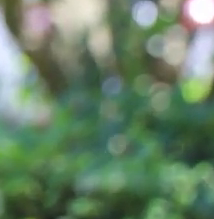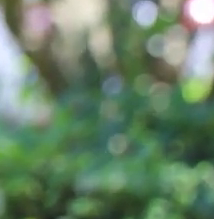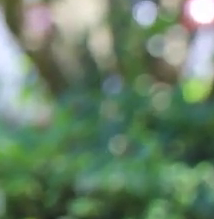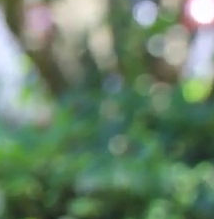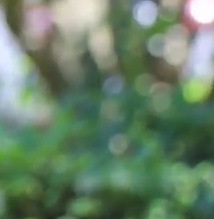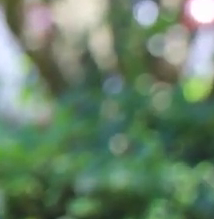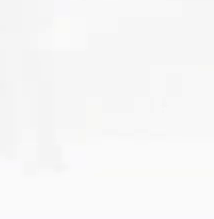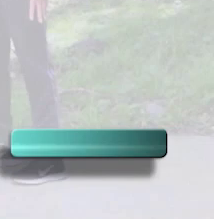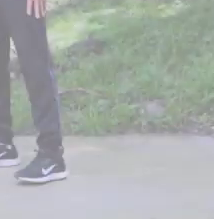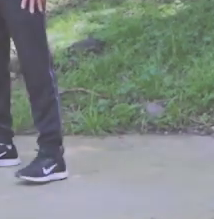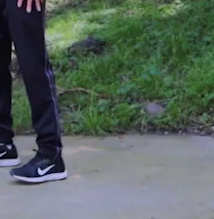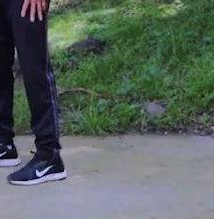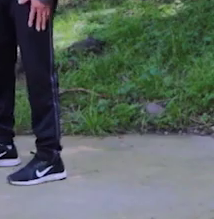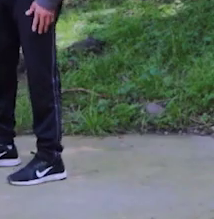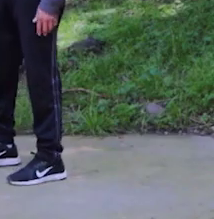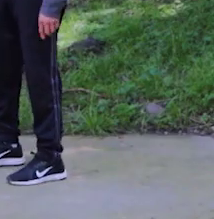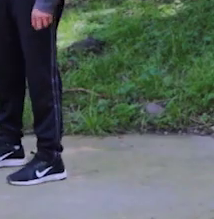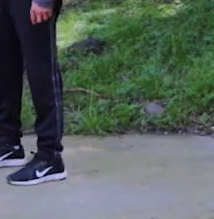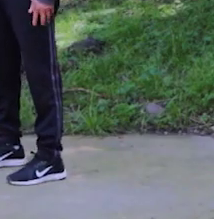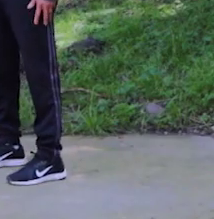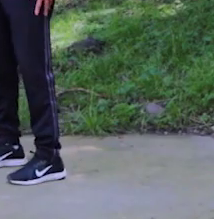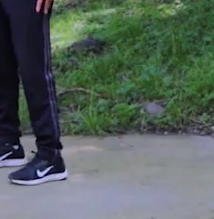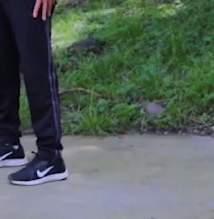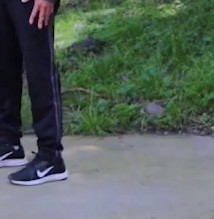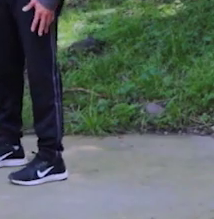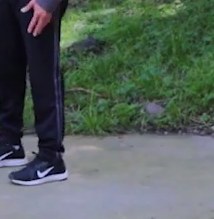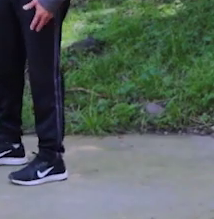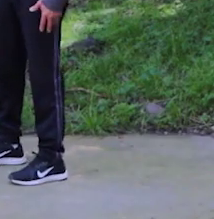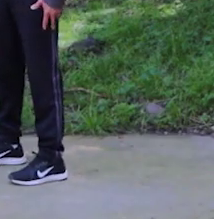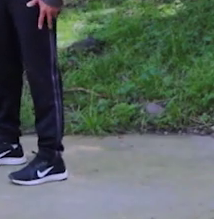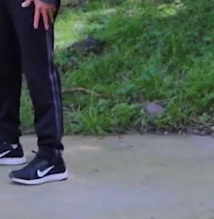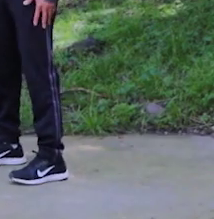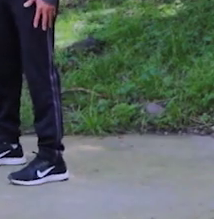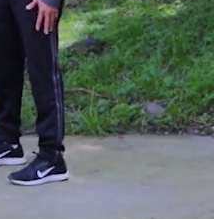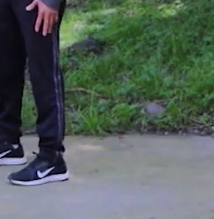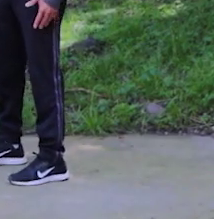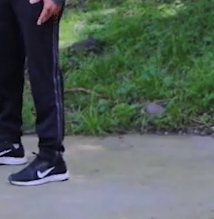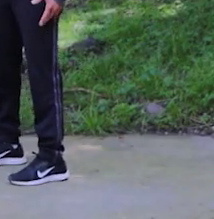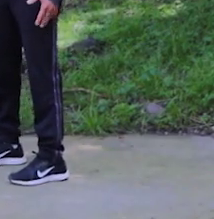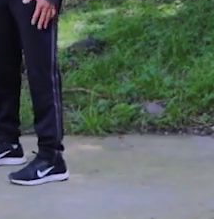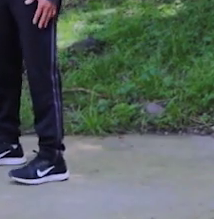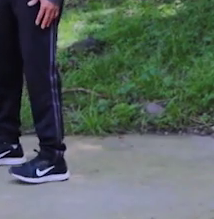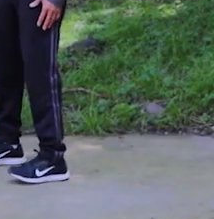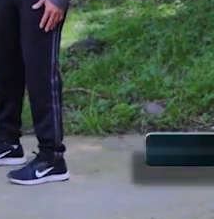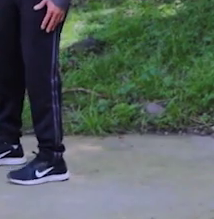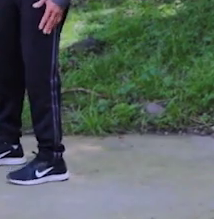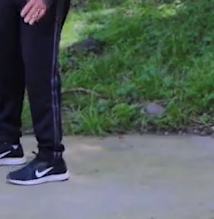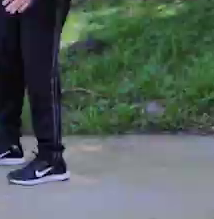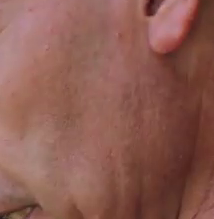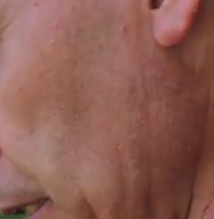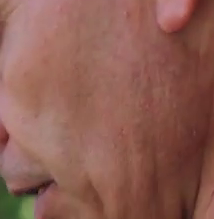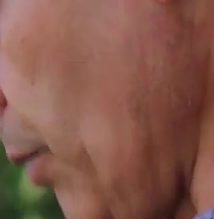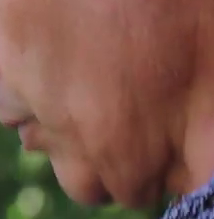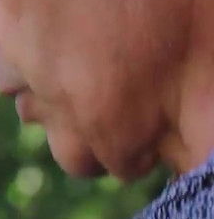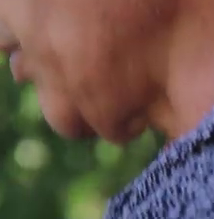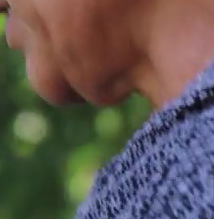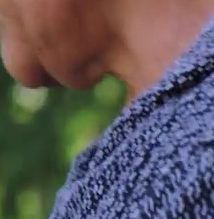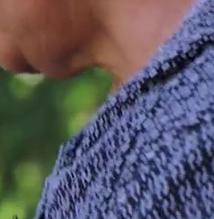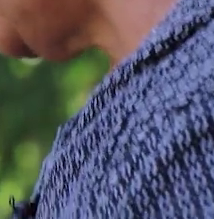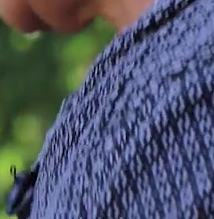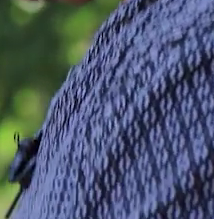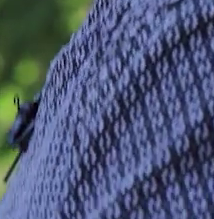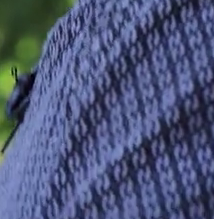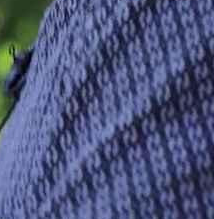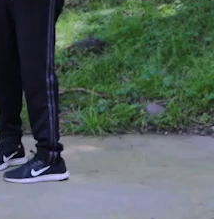Otra. Ok, Irving, nos vamos a parar, abrimos nuestro compás y lo que vamos a hacer es, vamos a meter